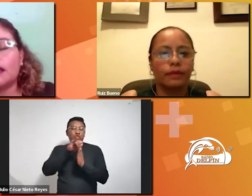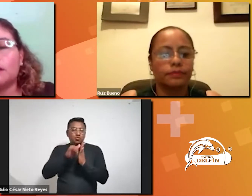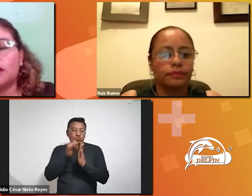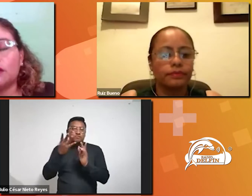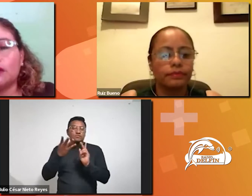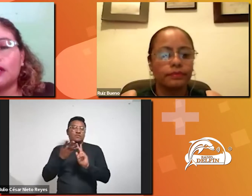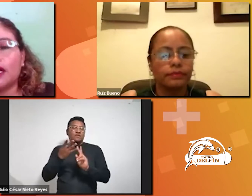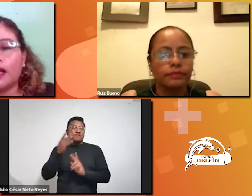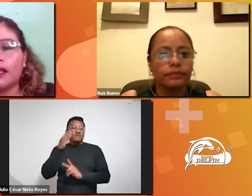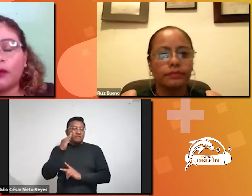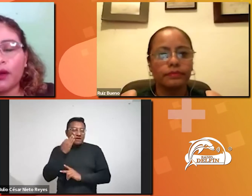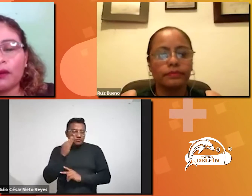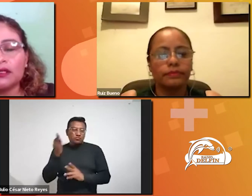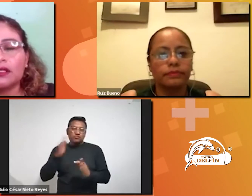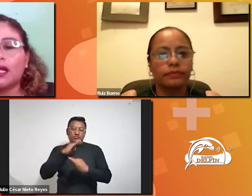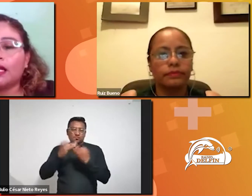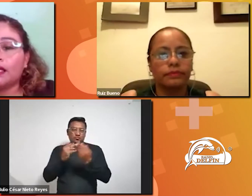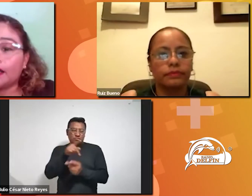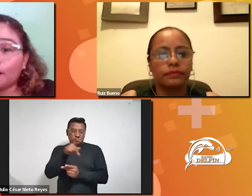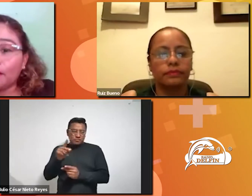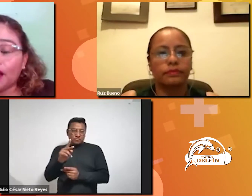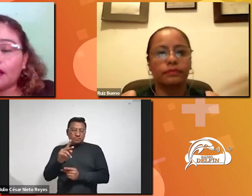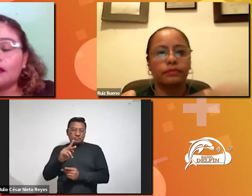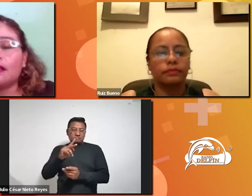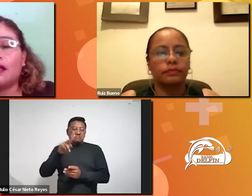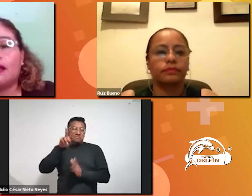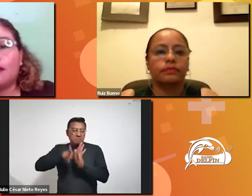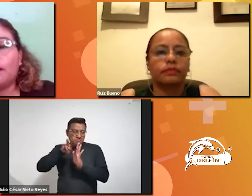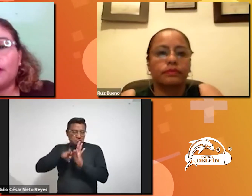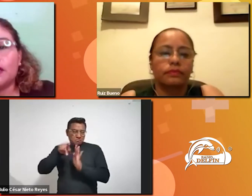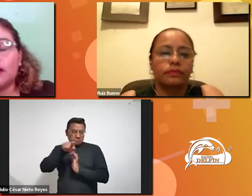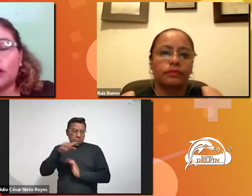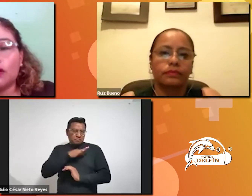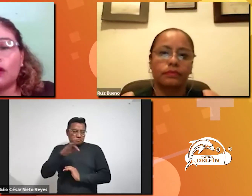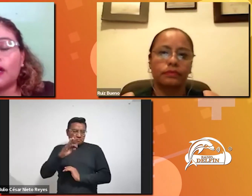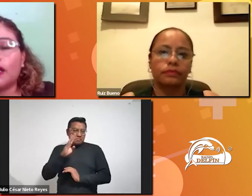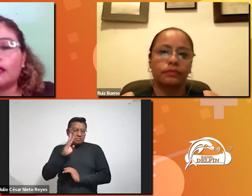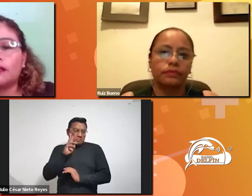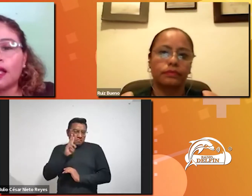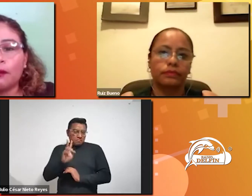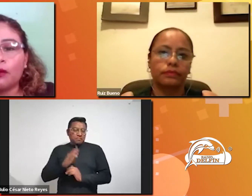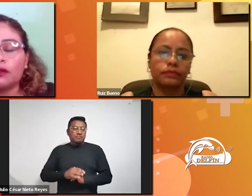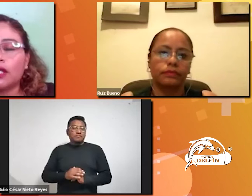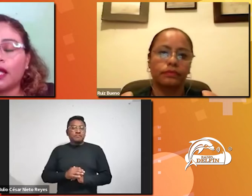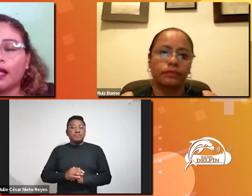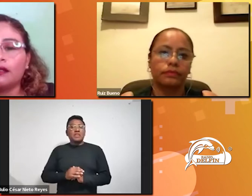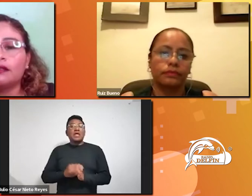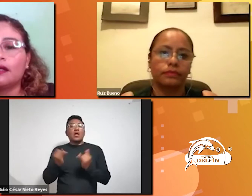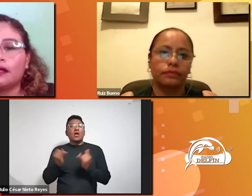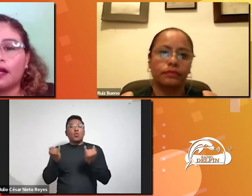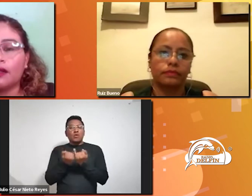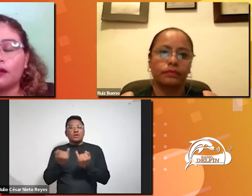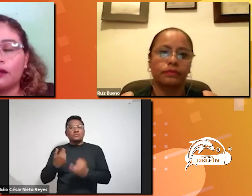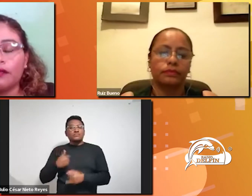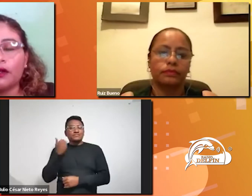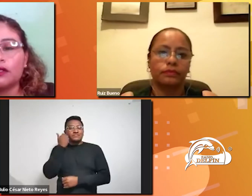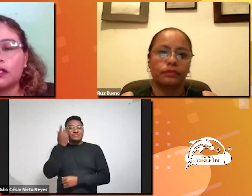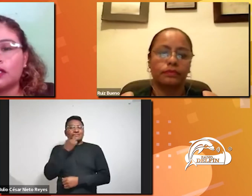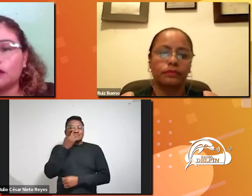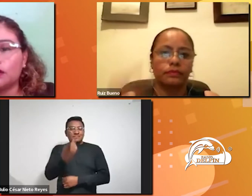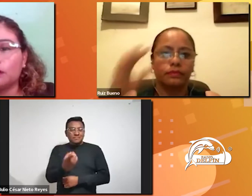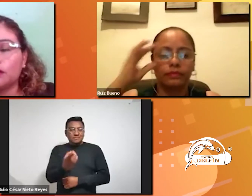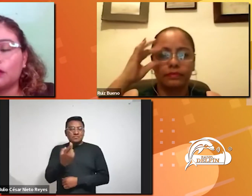nuestra retransmisión de cada jueves. También menciono que estamos en Radio